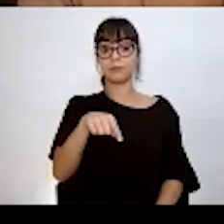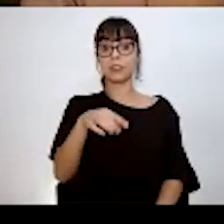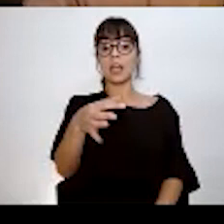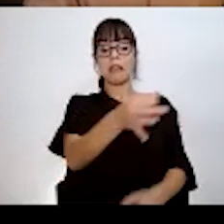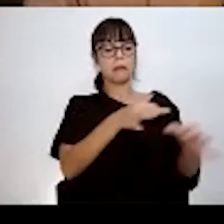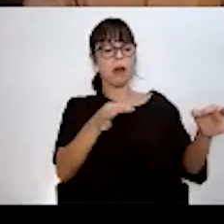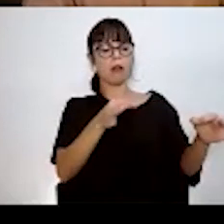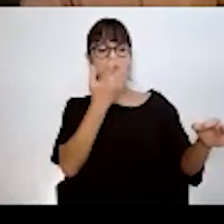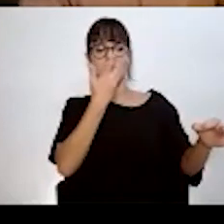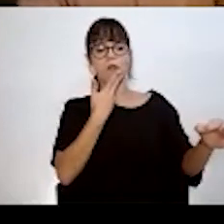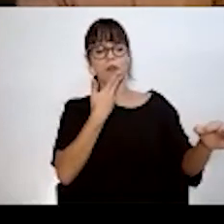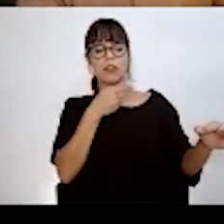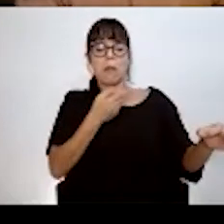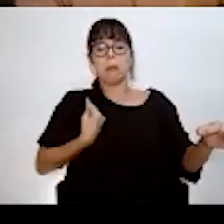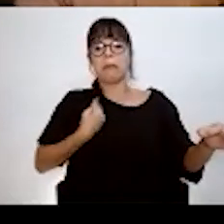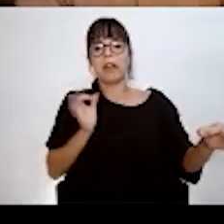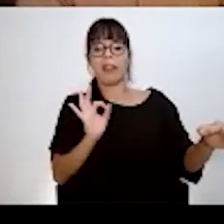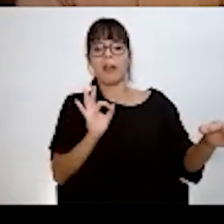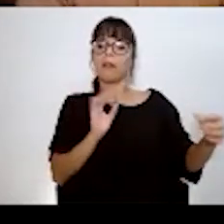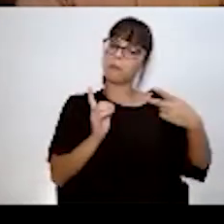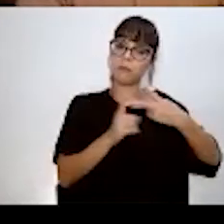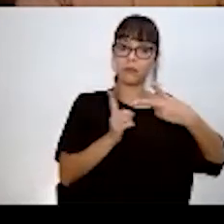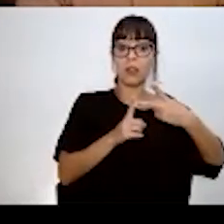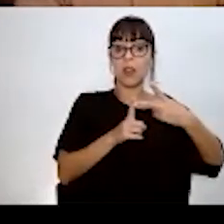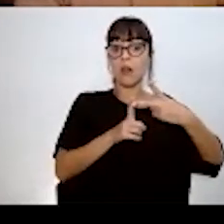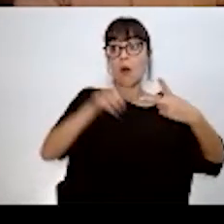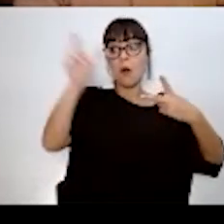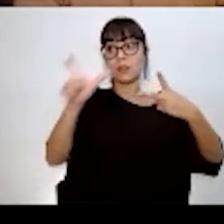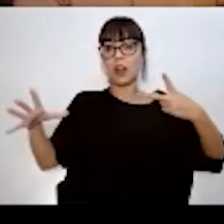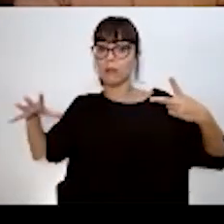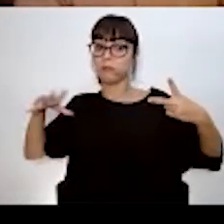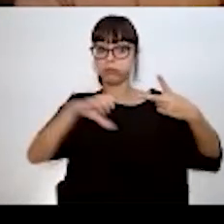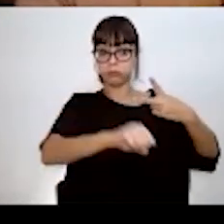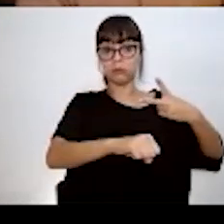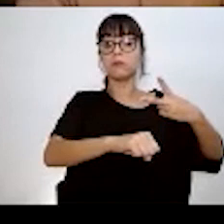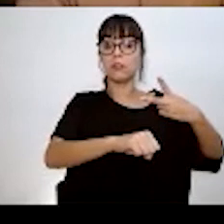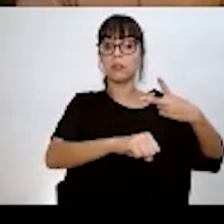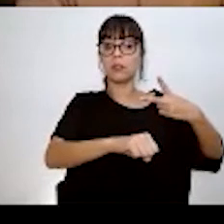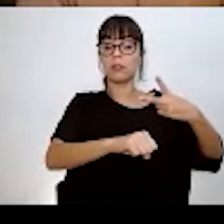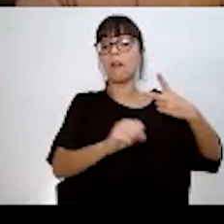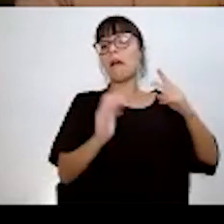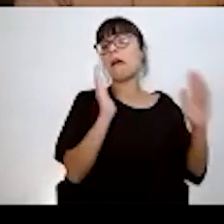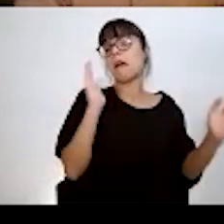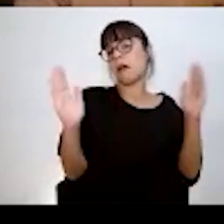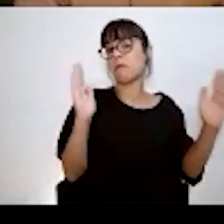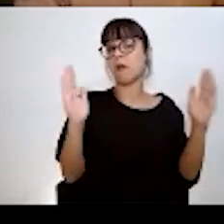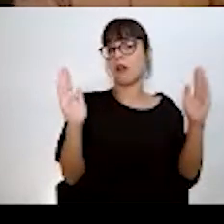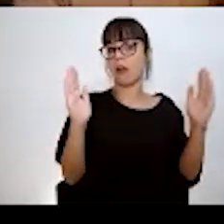tiene por qué habitarse. Otra cosa es la colonización, es decir, la ocupación más o menos temporal de